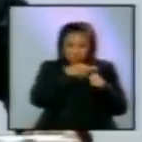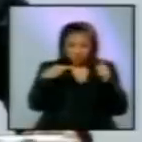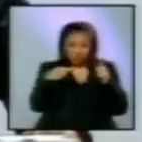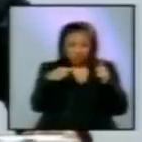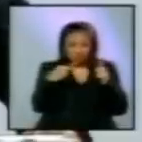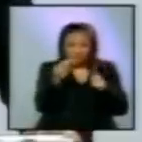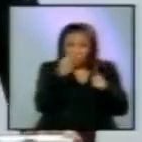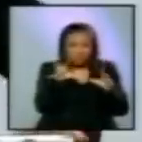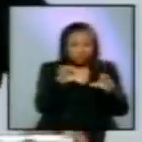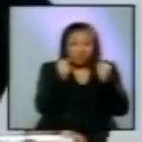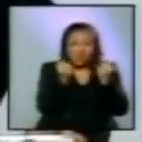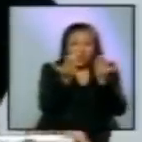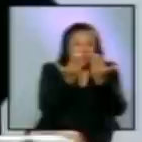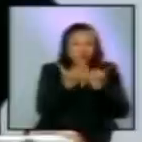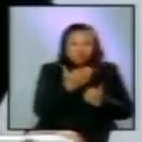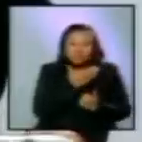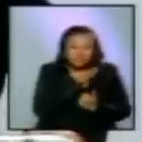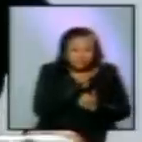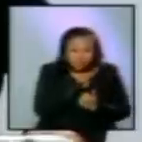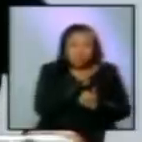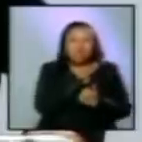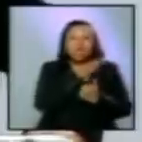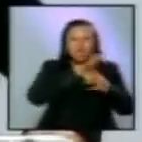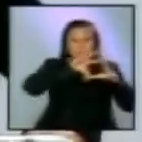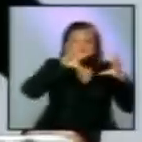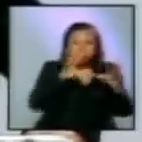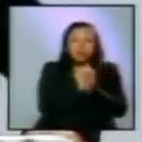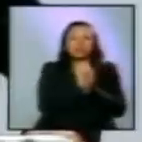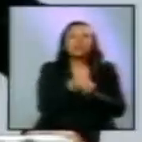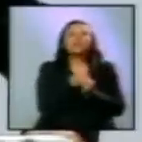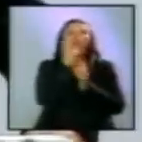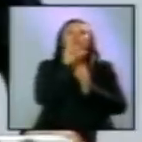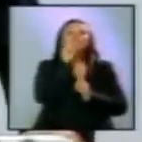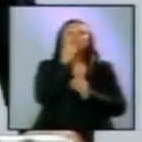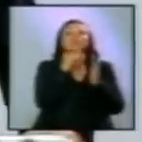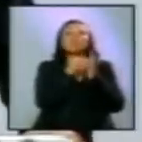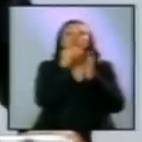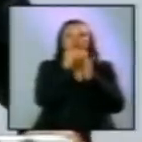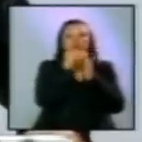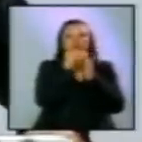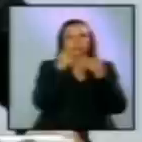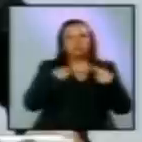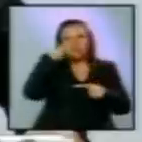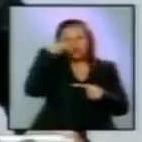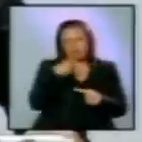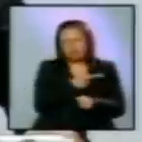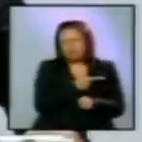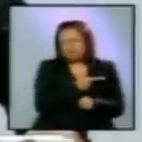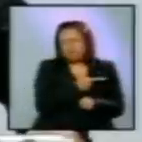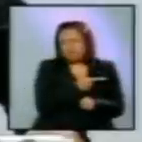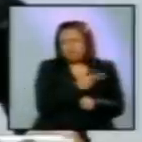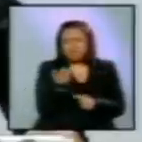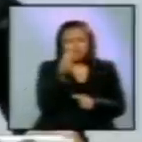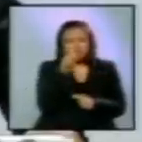para comer. Y en total suman 21 millones de mexicanos en pobreza extrema, en pobreza alimentaria.